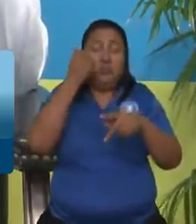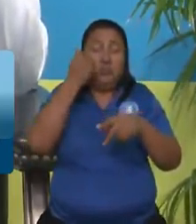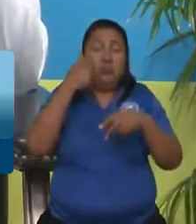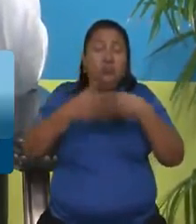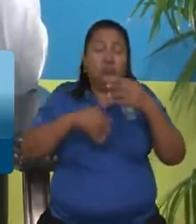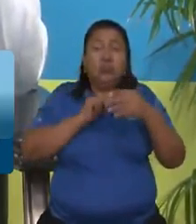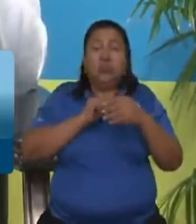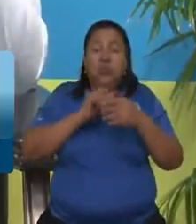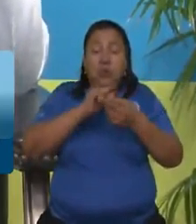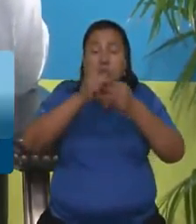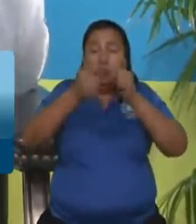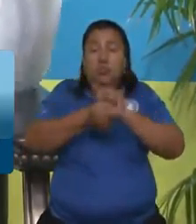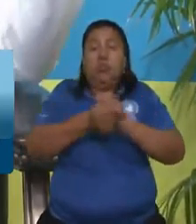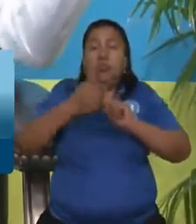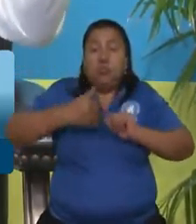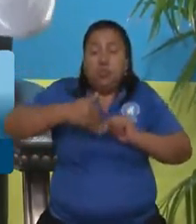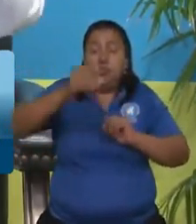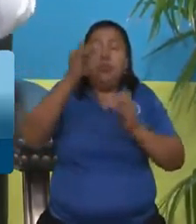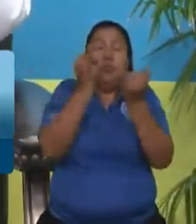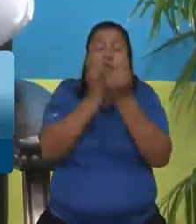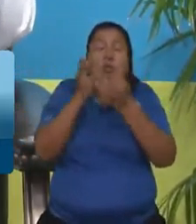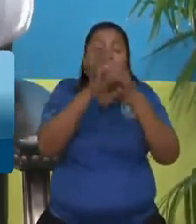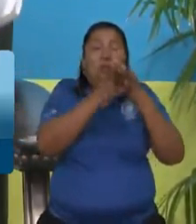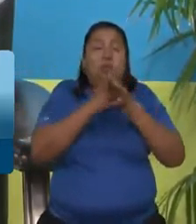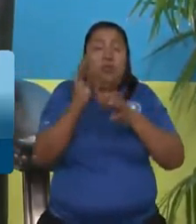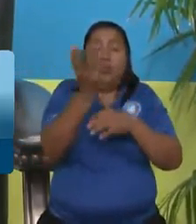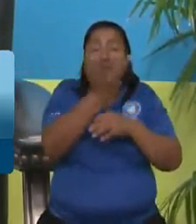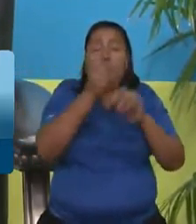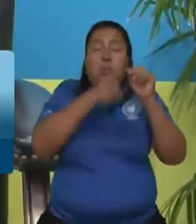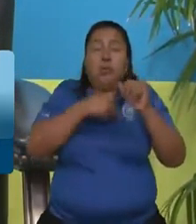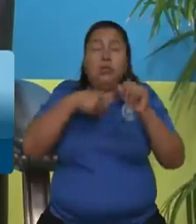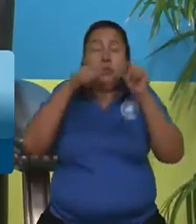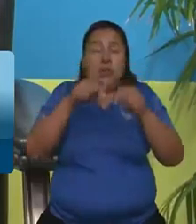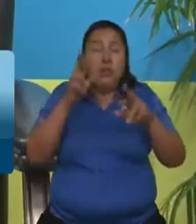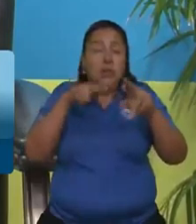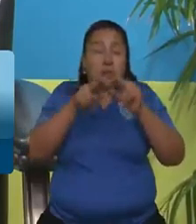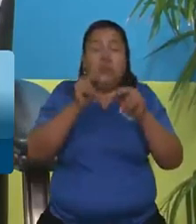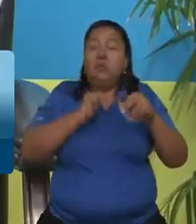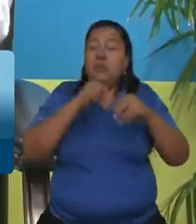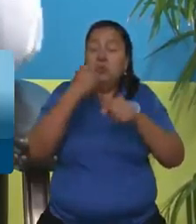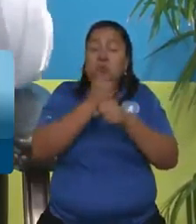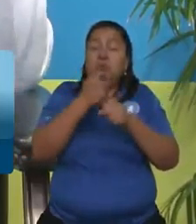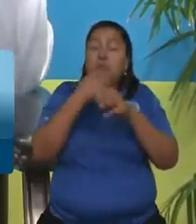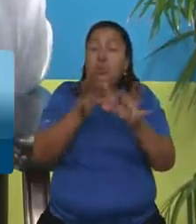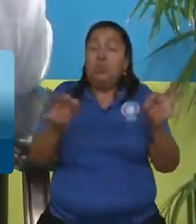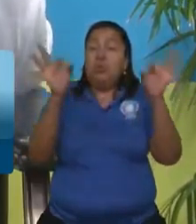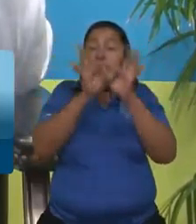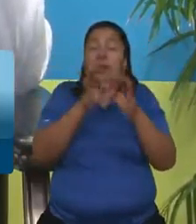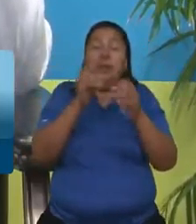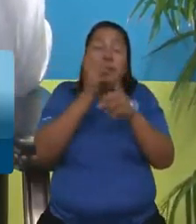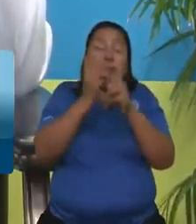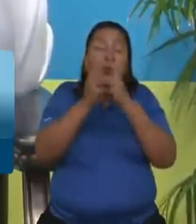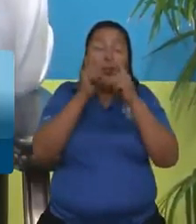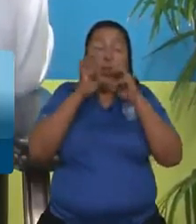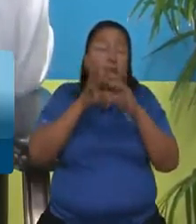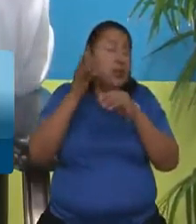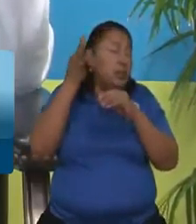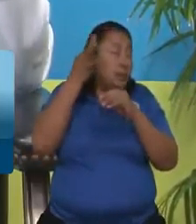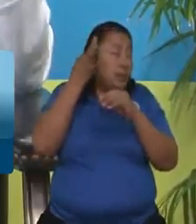siempre, por ejemplo, producían otorreas continuas, salida del pus continua, que nunca iba a mejorar porque estuvo un cuerpo extraño